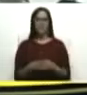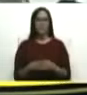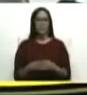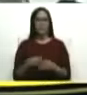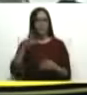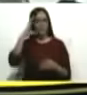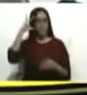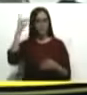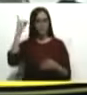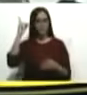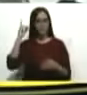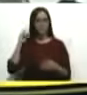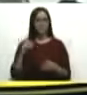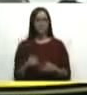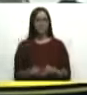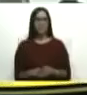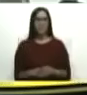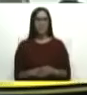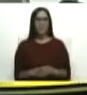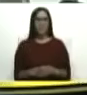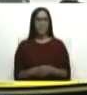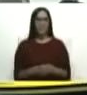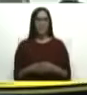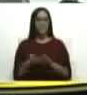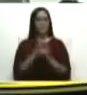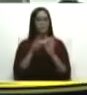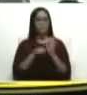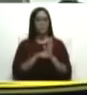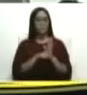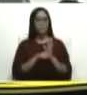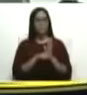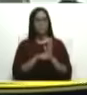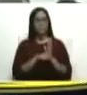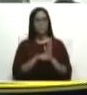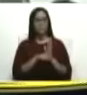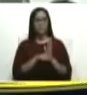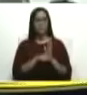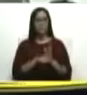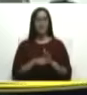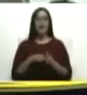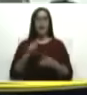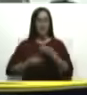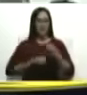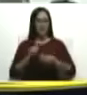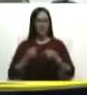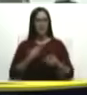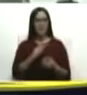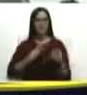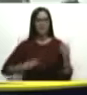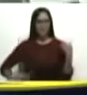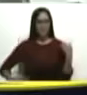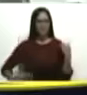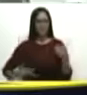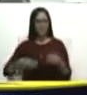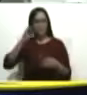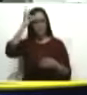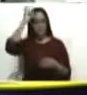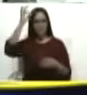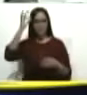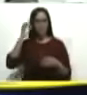República, que constitucionalmente ejerce la presidencia del Consejo Federal de